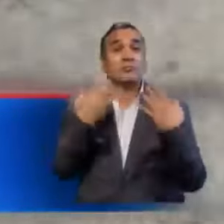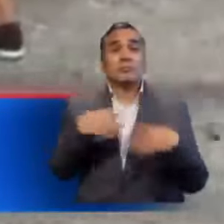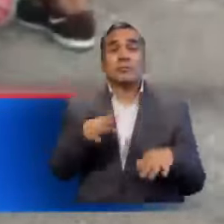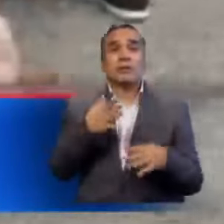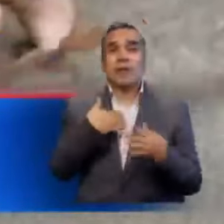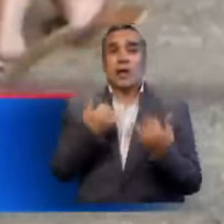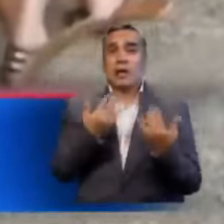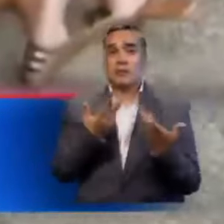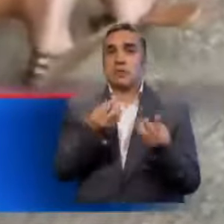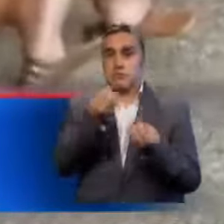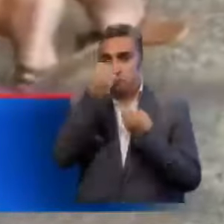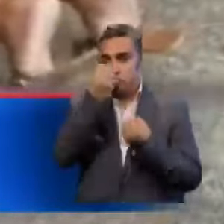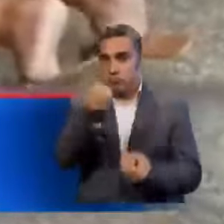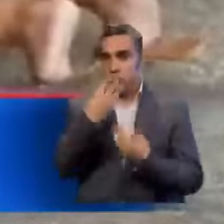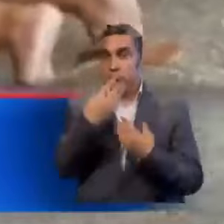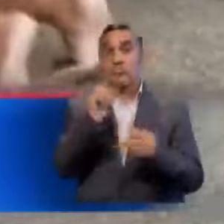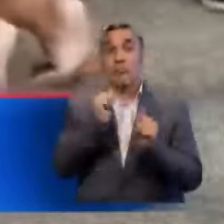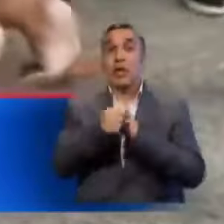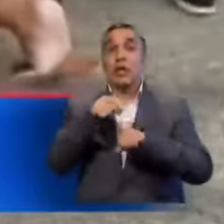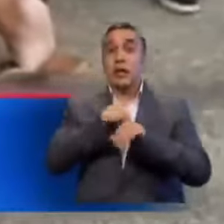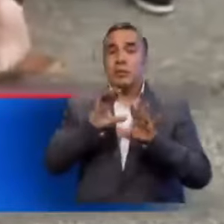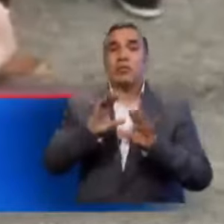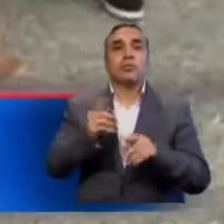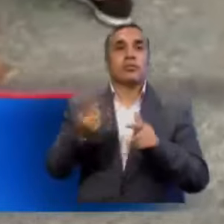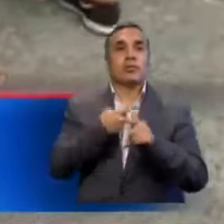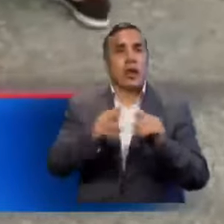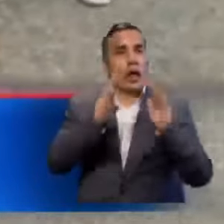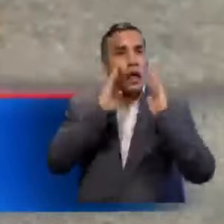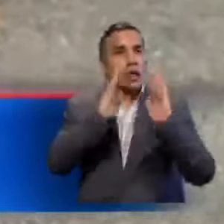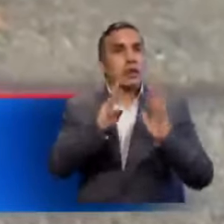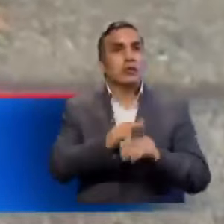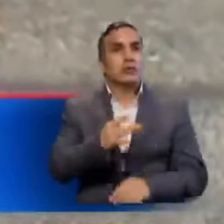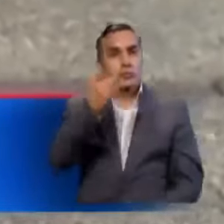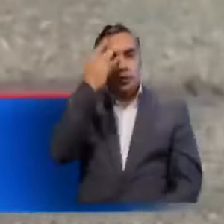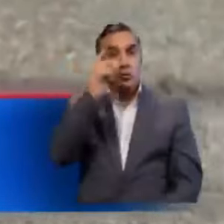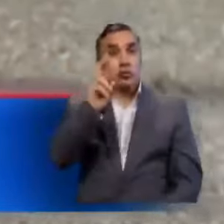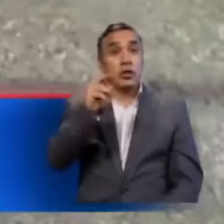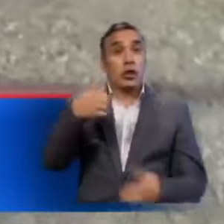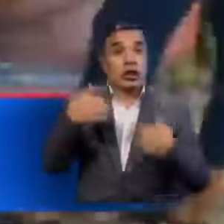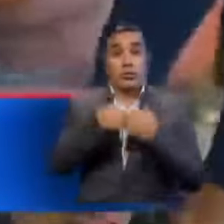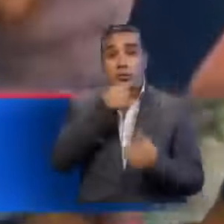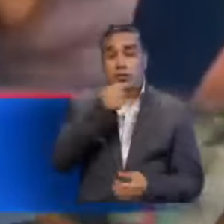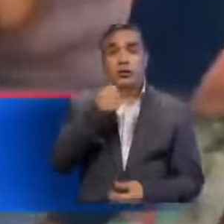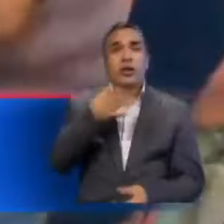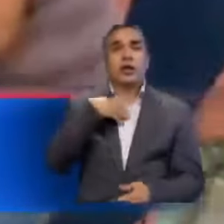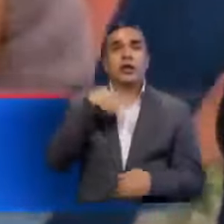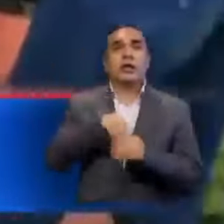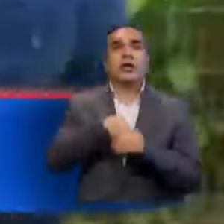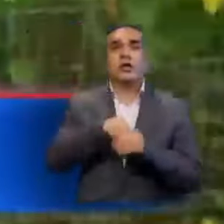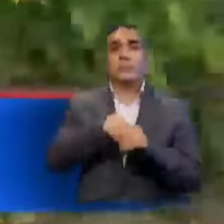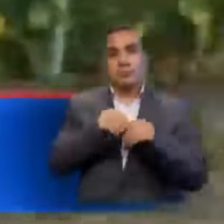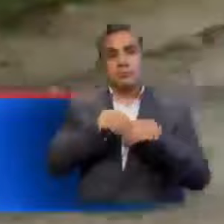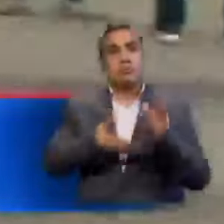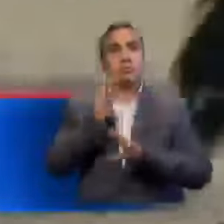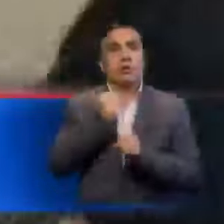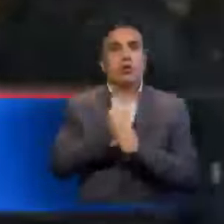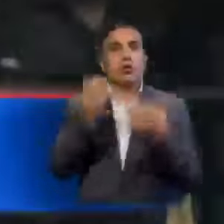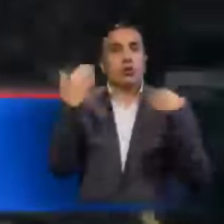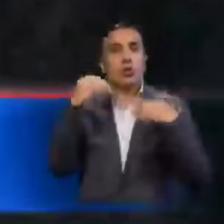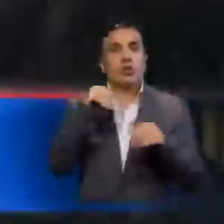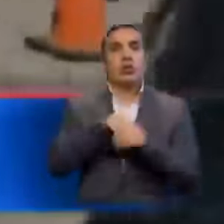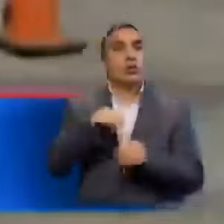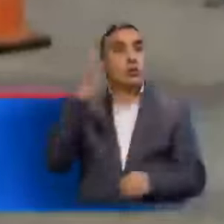están actualizando conforme pasan las horas. Así que estén muy pendientes, porque ya nuestros equipos periodísticos se encuentran desplegados en